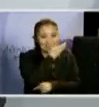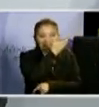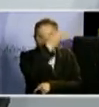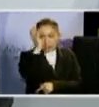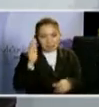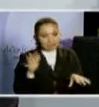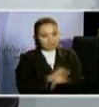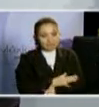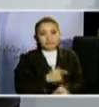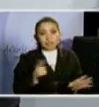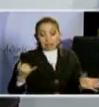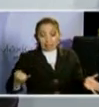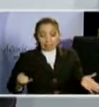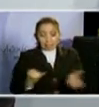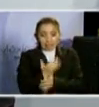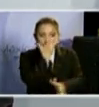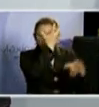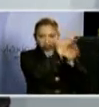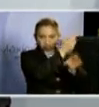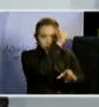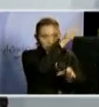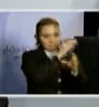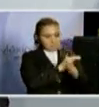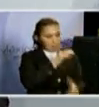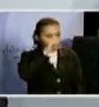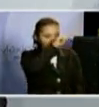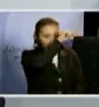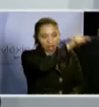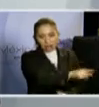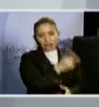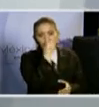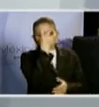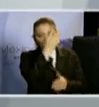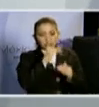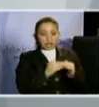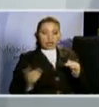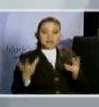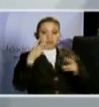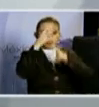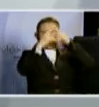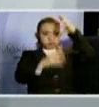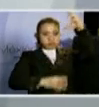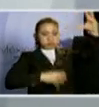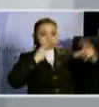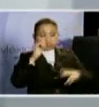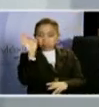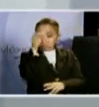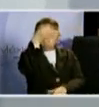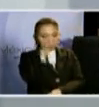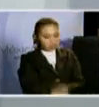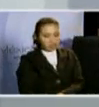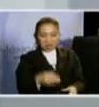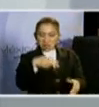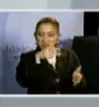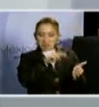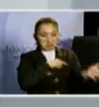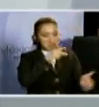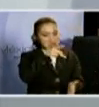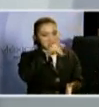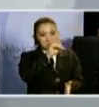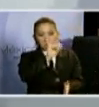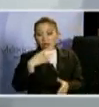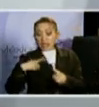climáticas. La decisión de Estados Unidos, uno de los dos mayores emisores, de no ratificar el Protocolo de Kioto, así